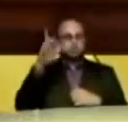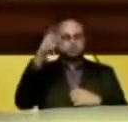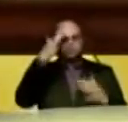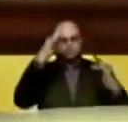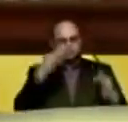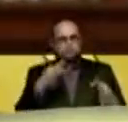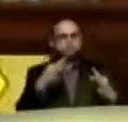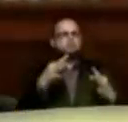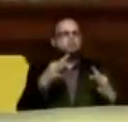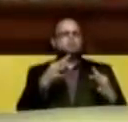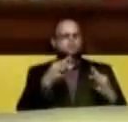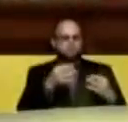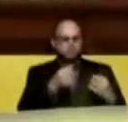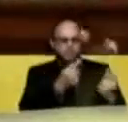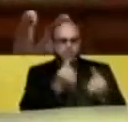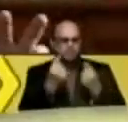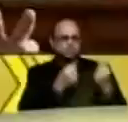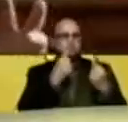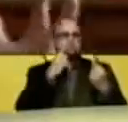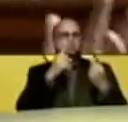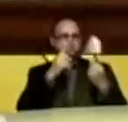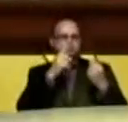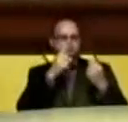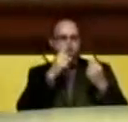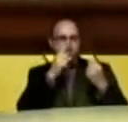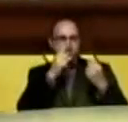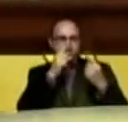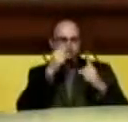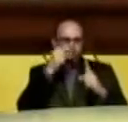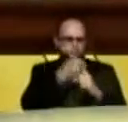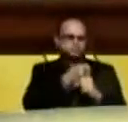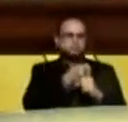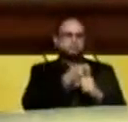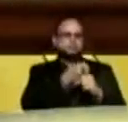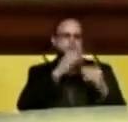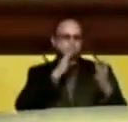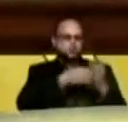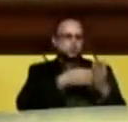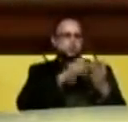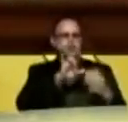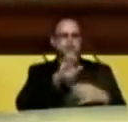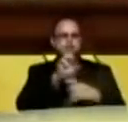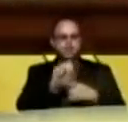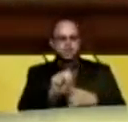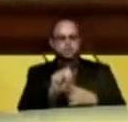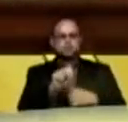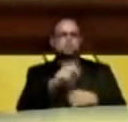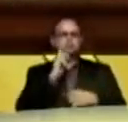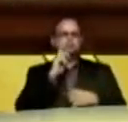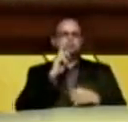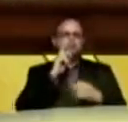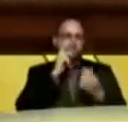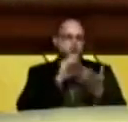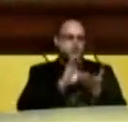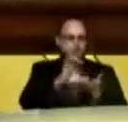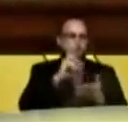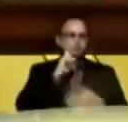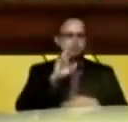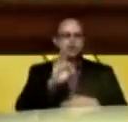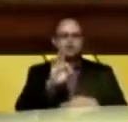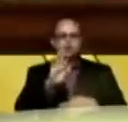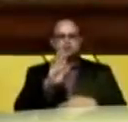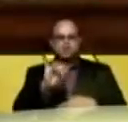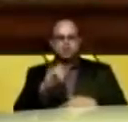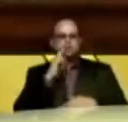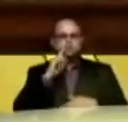luchar contra el crimen en puerto rico en cuanto a los fondos que va haber para fbi para la dea para la guardia costanera